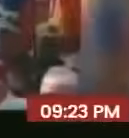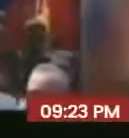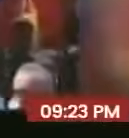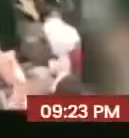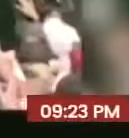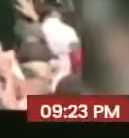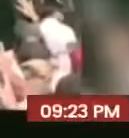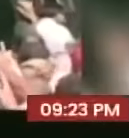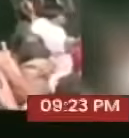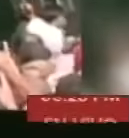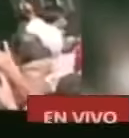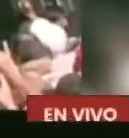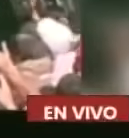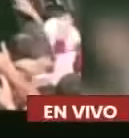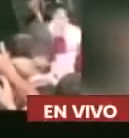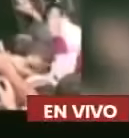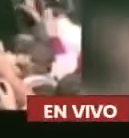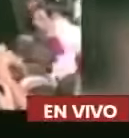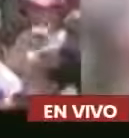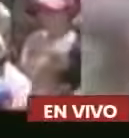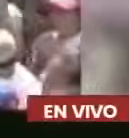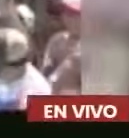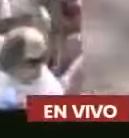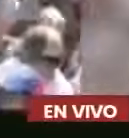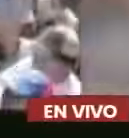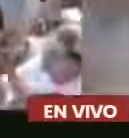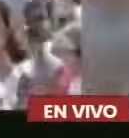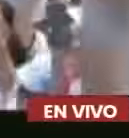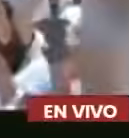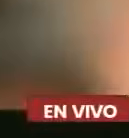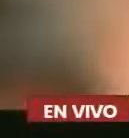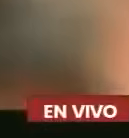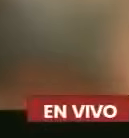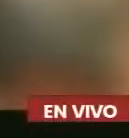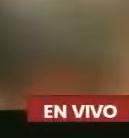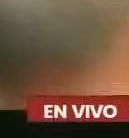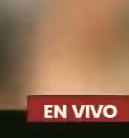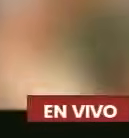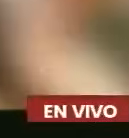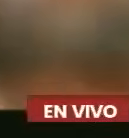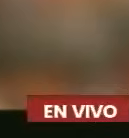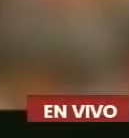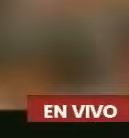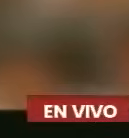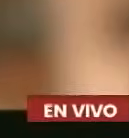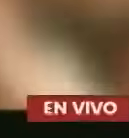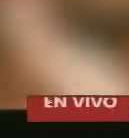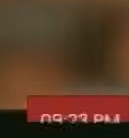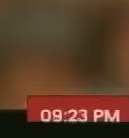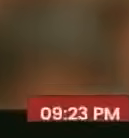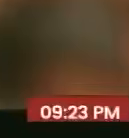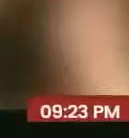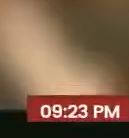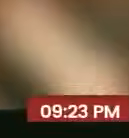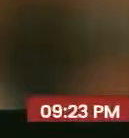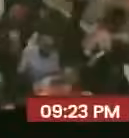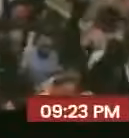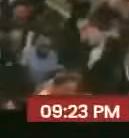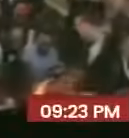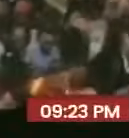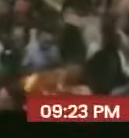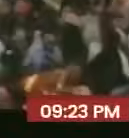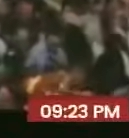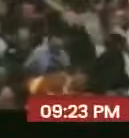Cruzaron la frontera para garantizar la independencia entera. Fue independencia, sí, no fue